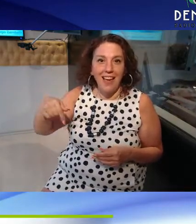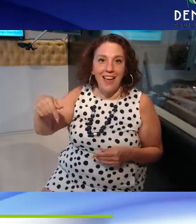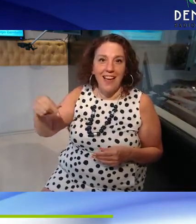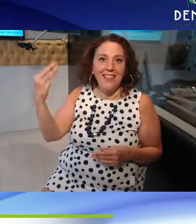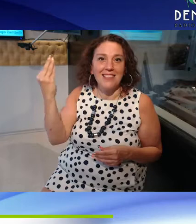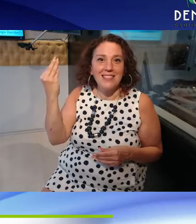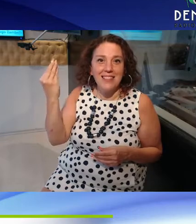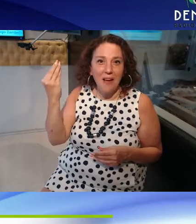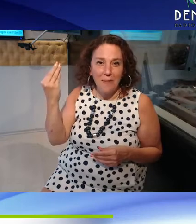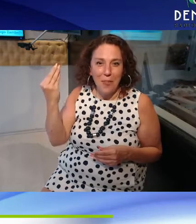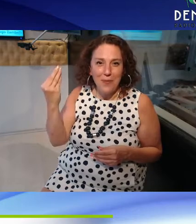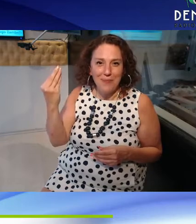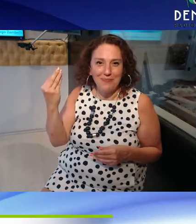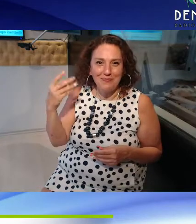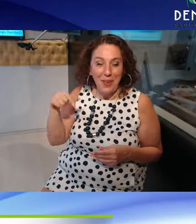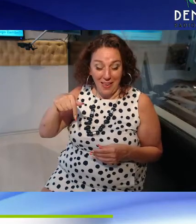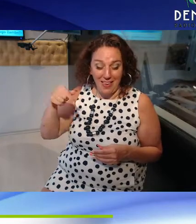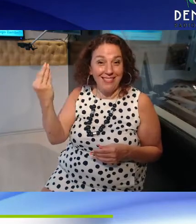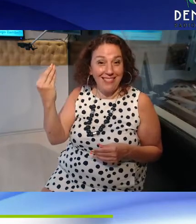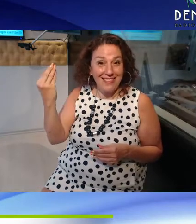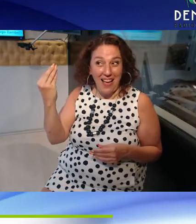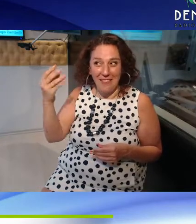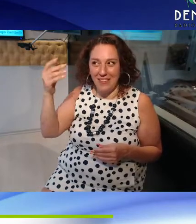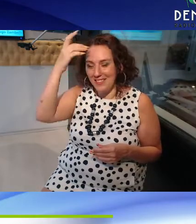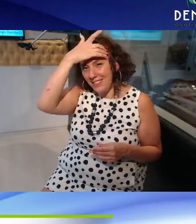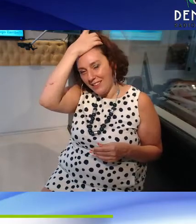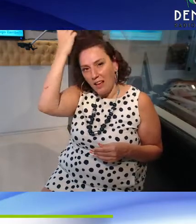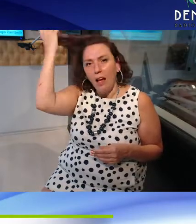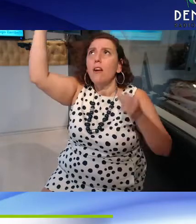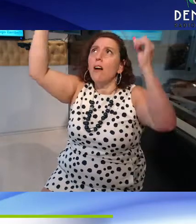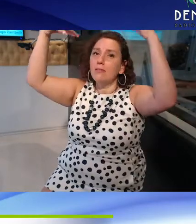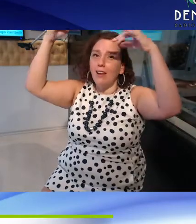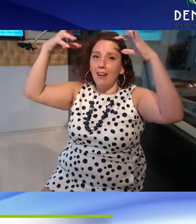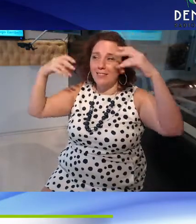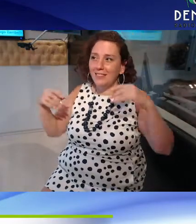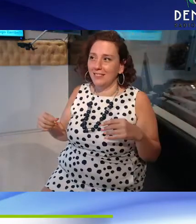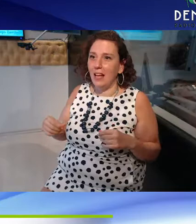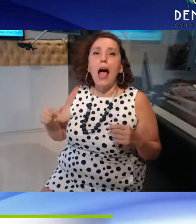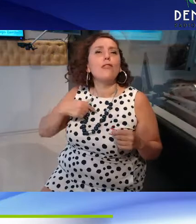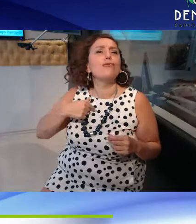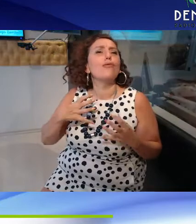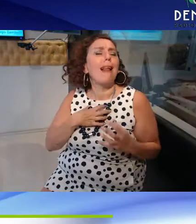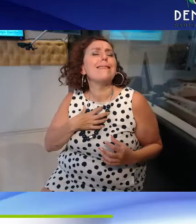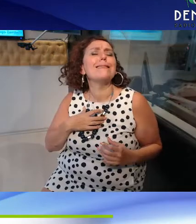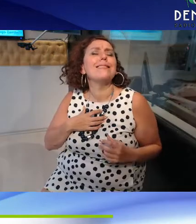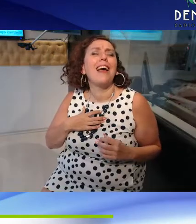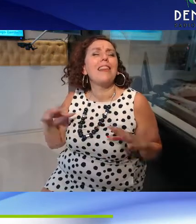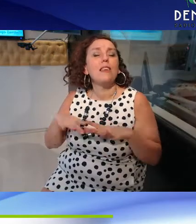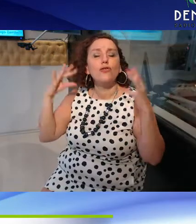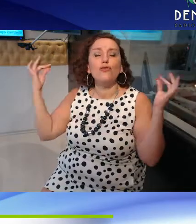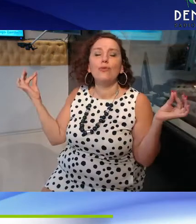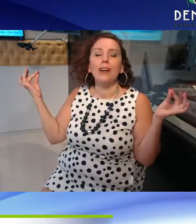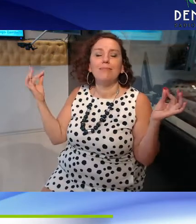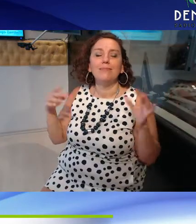Diego, pedía, se muere todo. Yo voy a tener la cancha de la droga. De uno vemos.